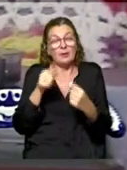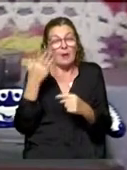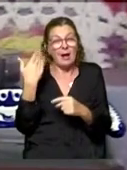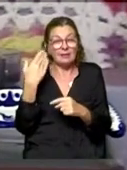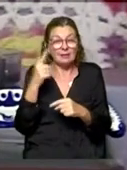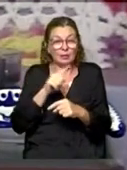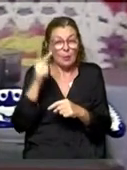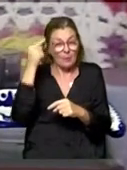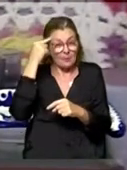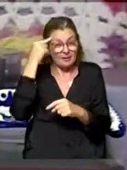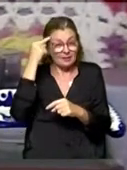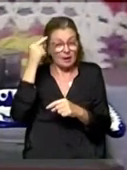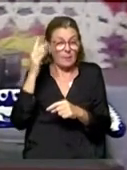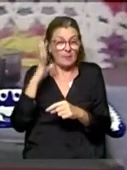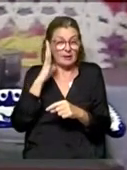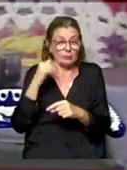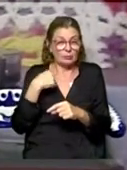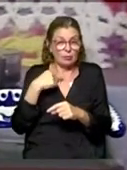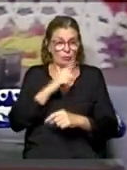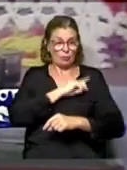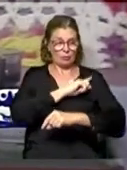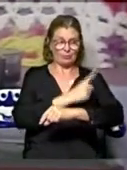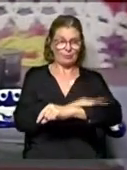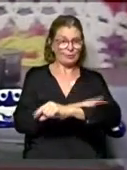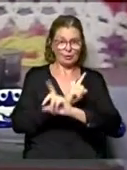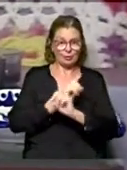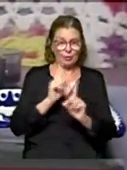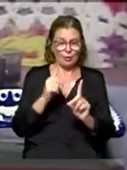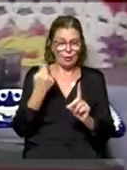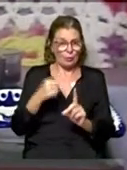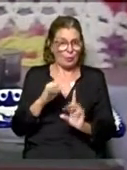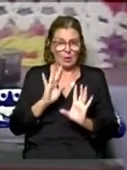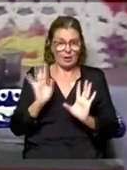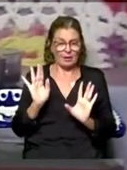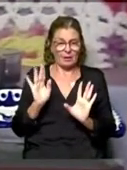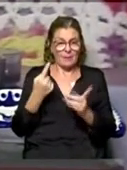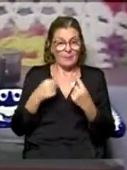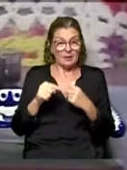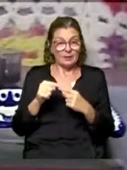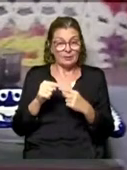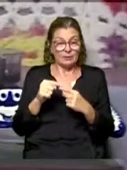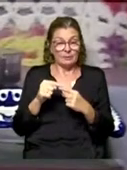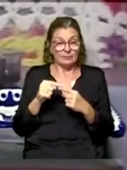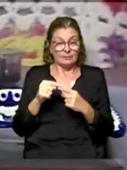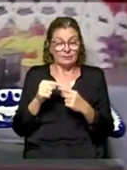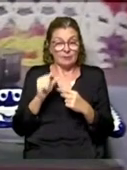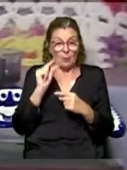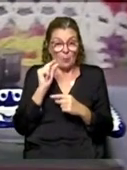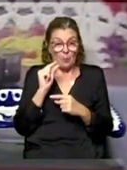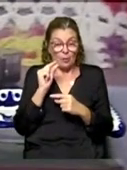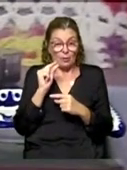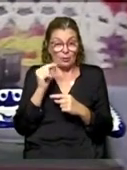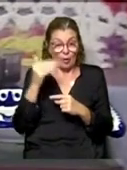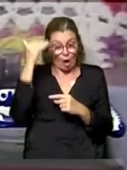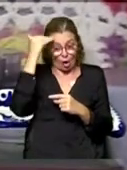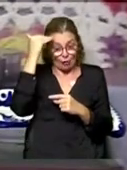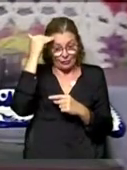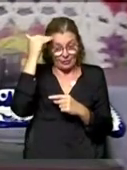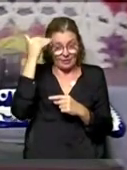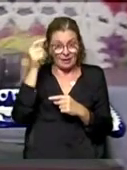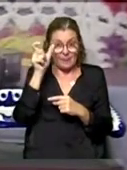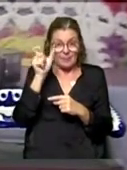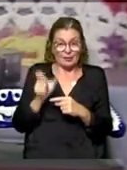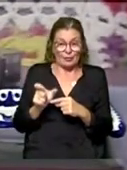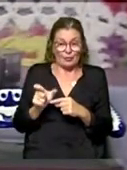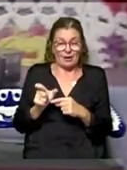no pensás en el riesgo. Y yo no soy valiente, ¿eh? No fui nunca valiente, pero sin embargo, tenía un poco de conciencia de esa persona que